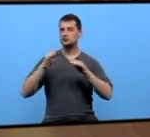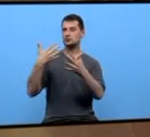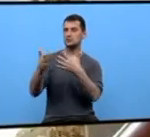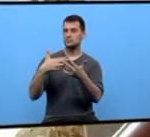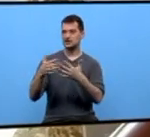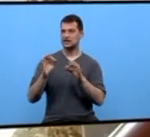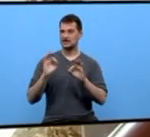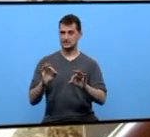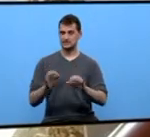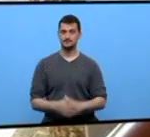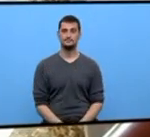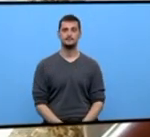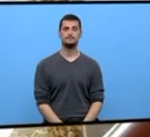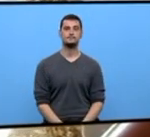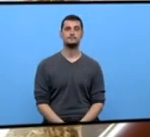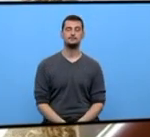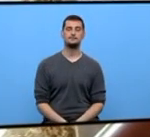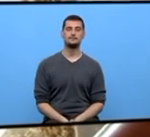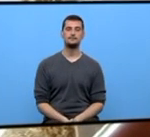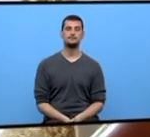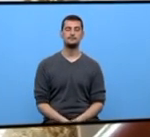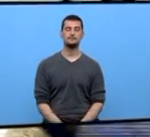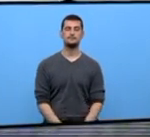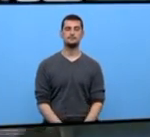e asociacións da cidade.